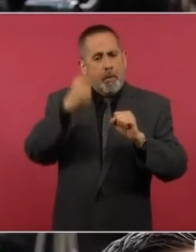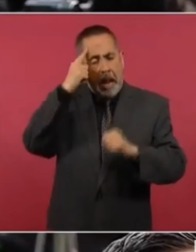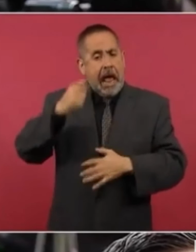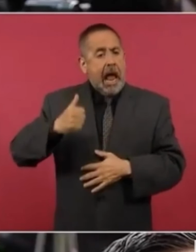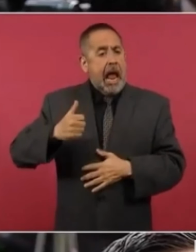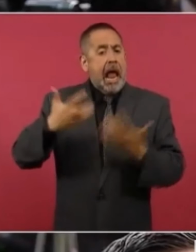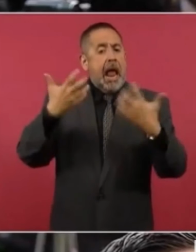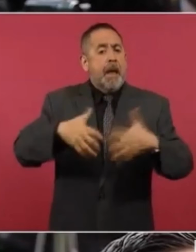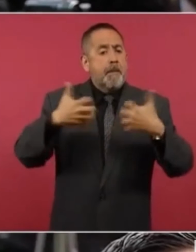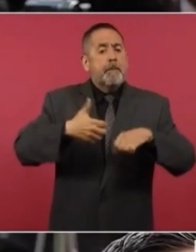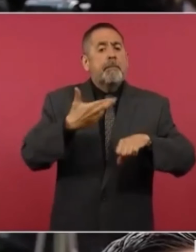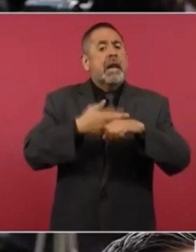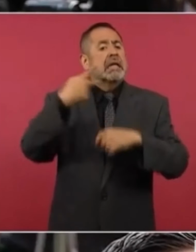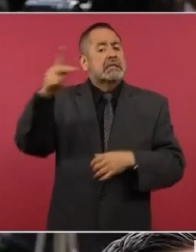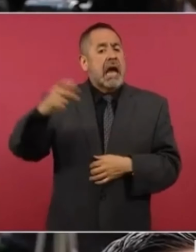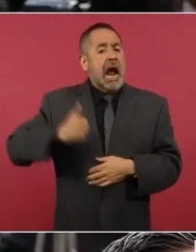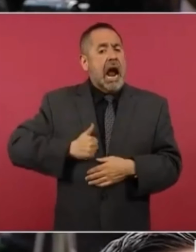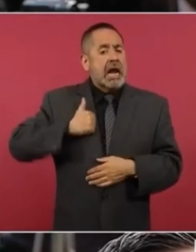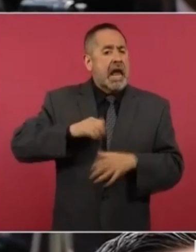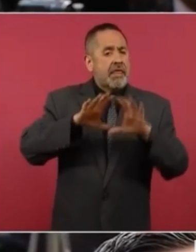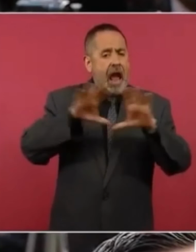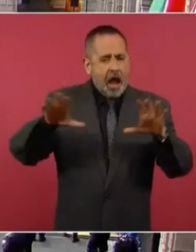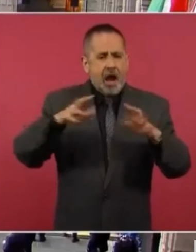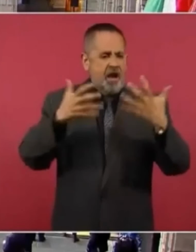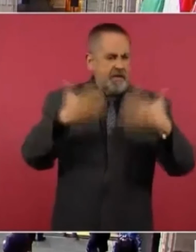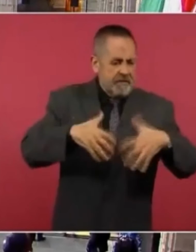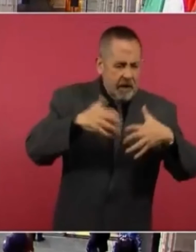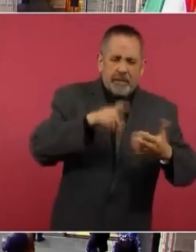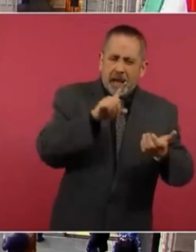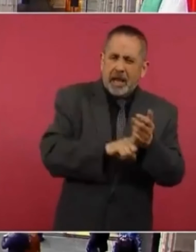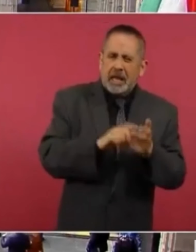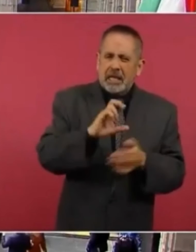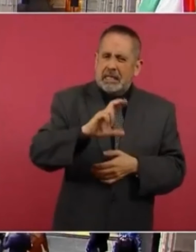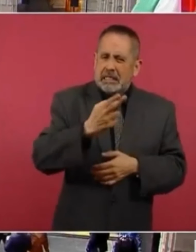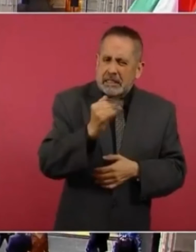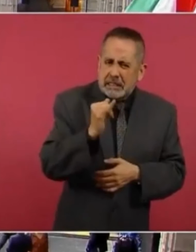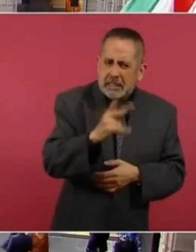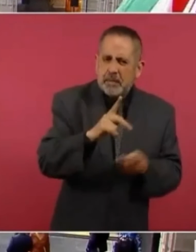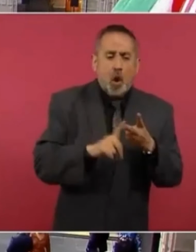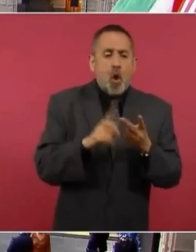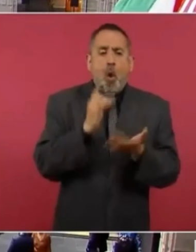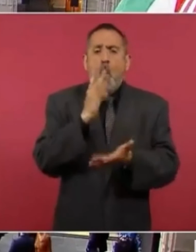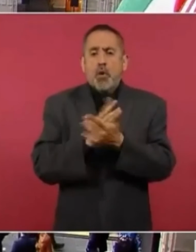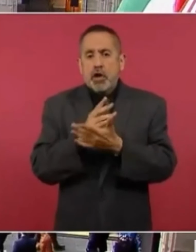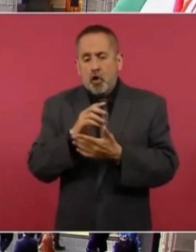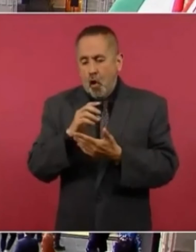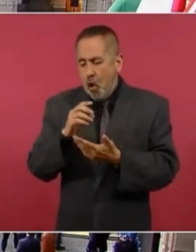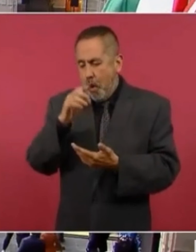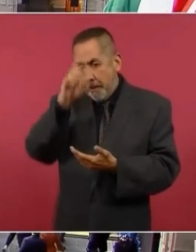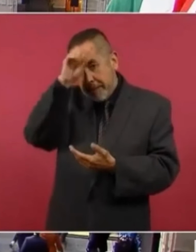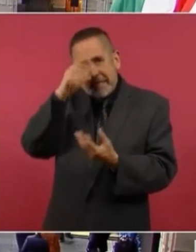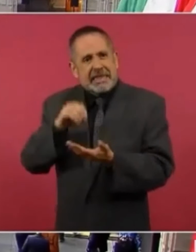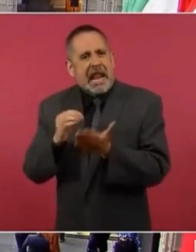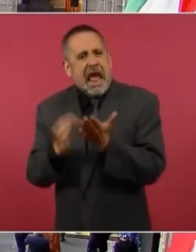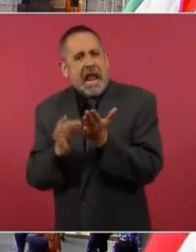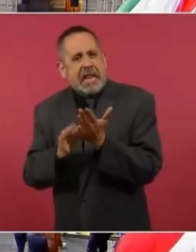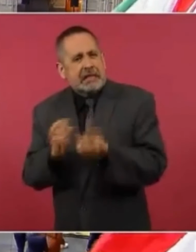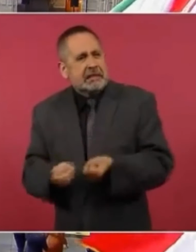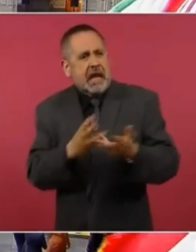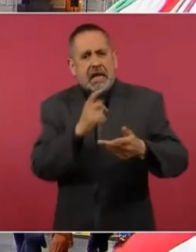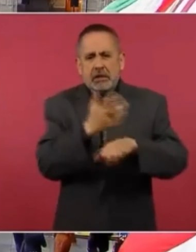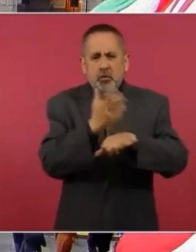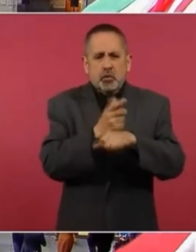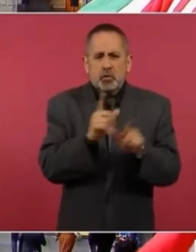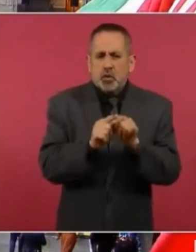canadienses fabriquen cosas como, por ejemplo, los semiconductores y no solamente suministren minerales críticos a Estados Unidos. Respuesta.